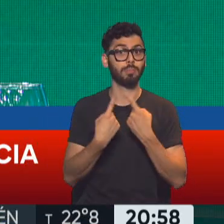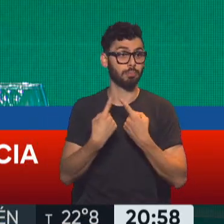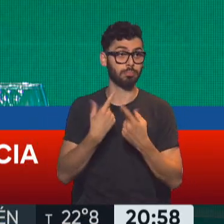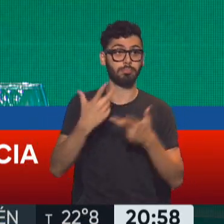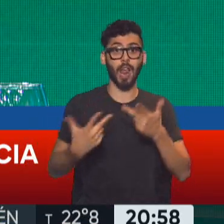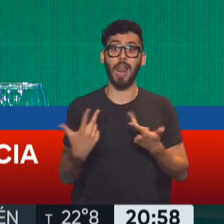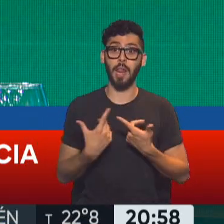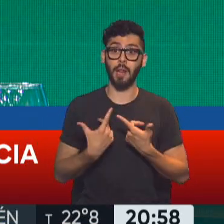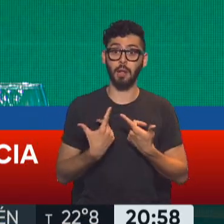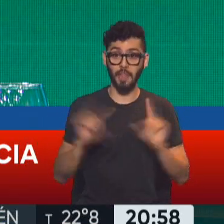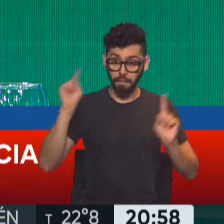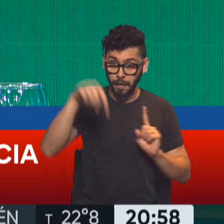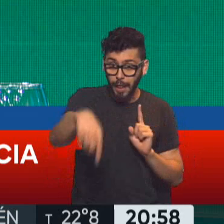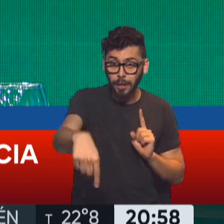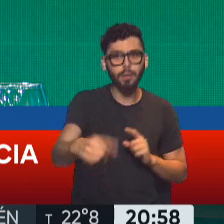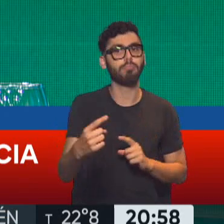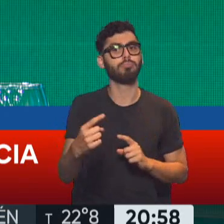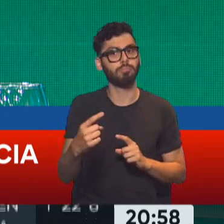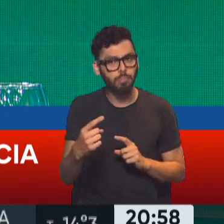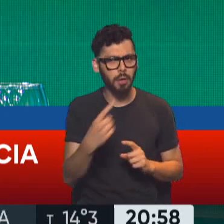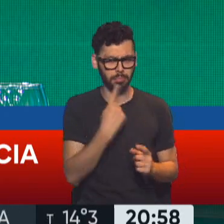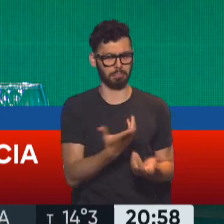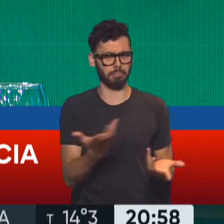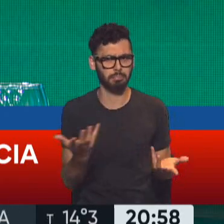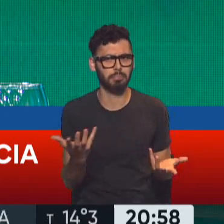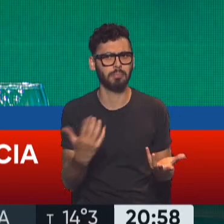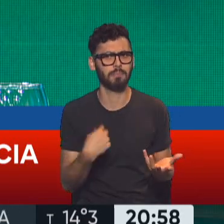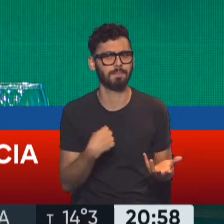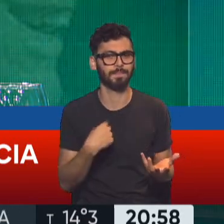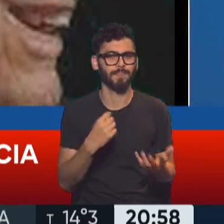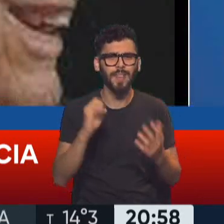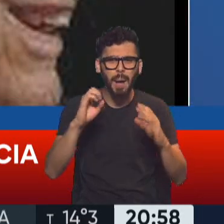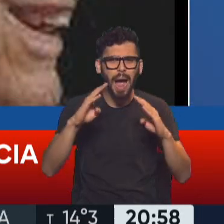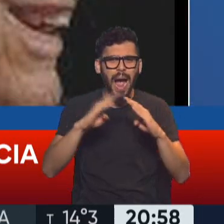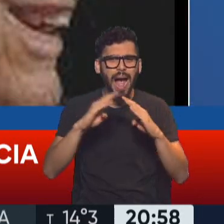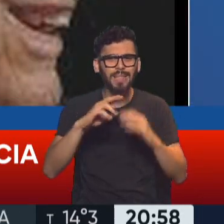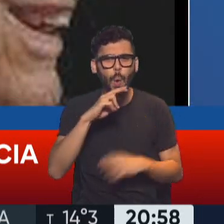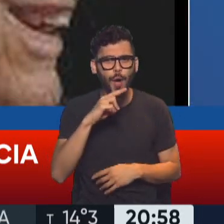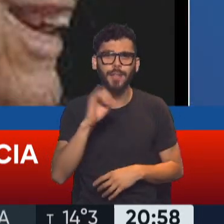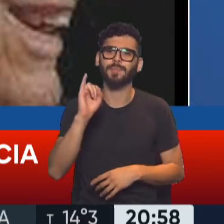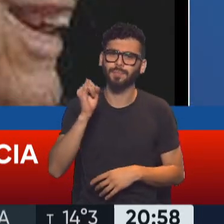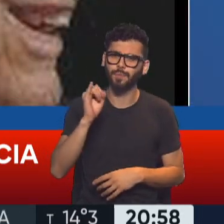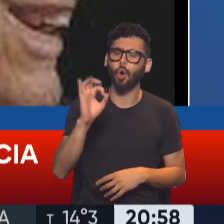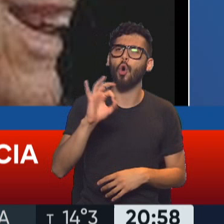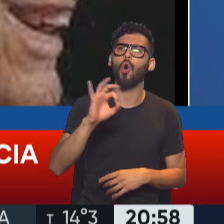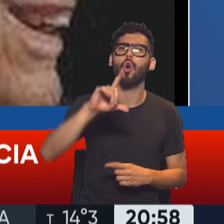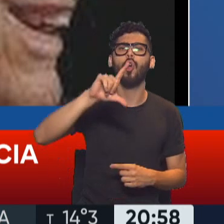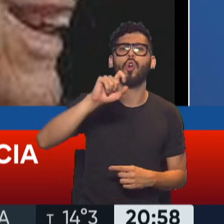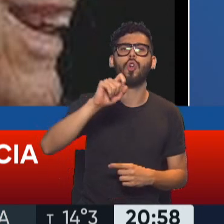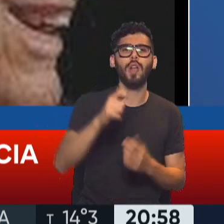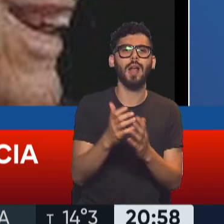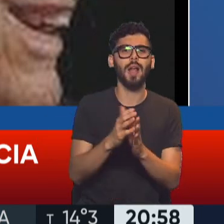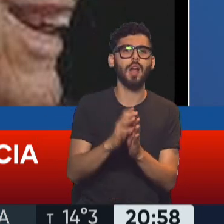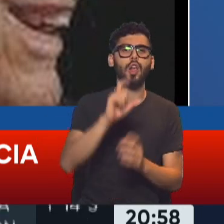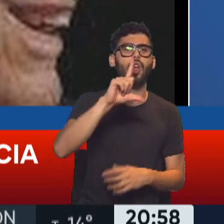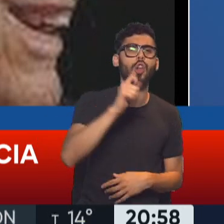al Vargas Llosa, digamos, de hoy en día. Entonces lo interpela. La Casa Verde, ¿no? Sí, Sí, o Los Jefes, Los esos Jefes. libros